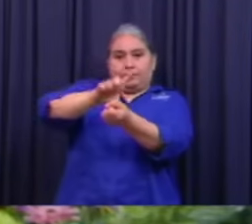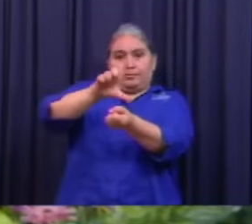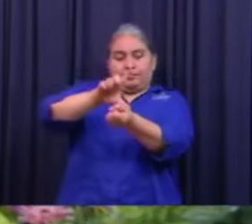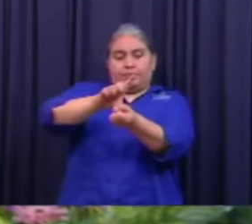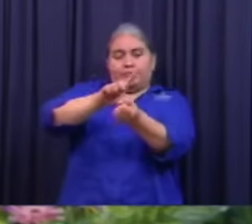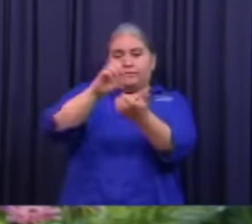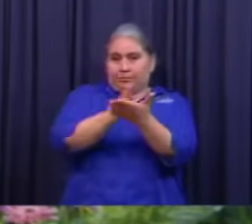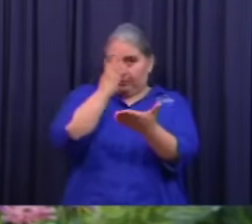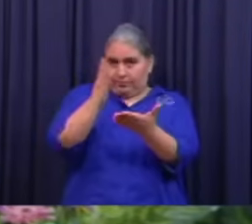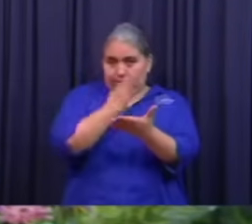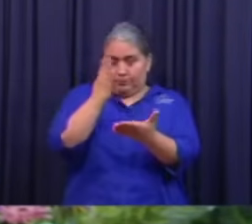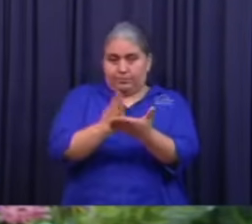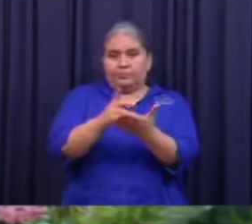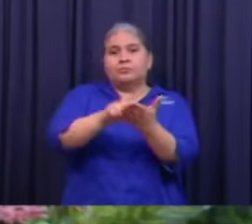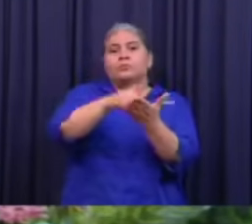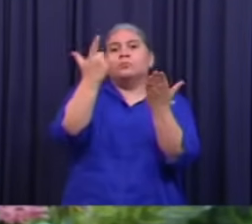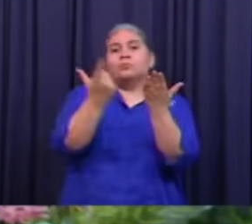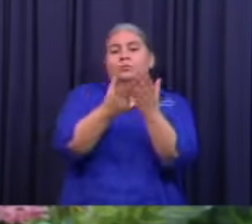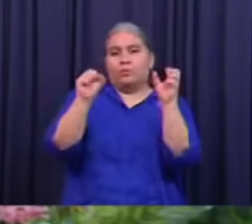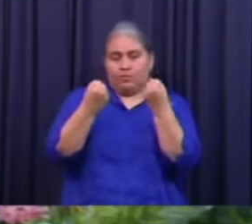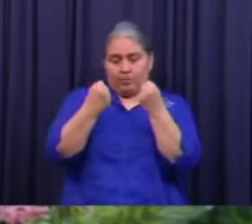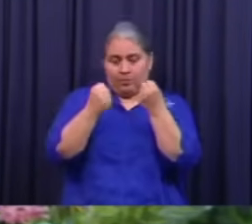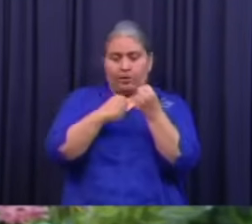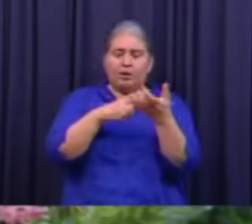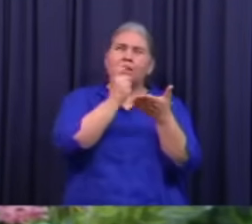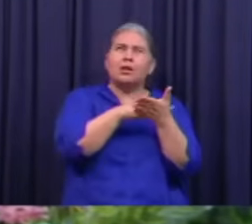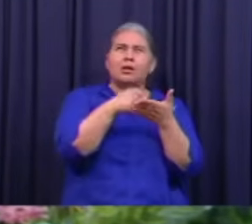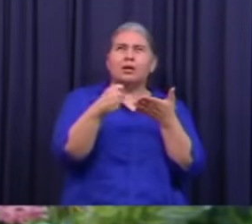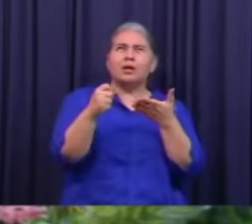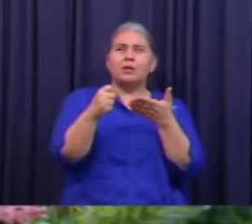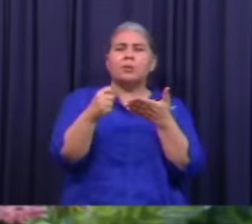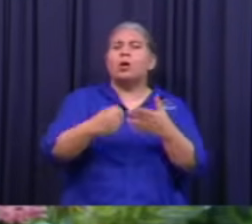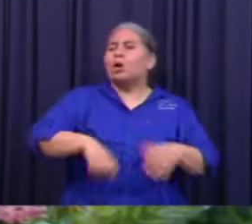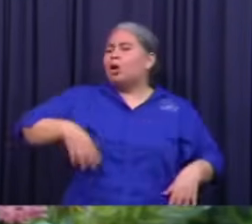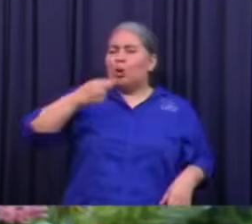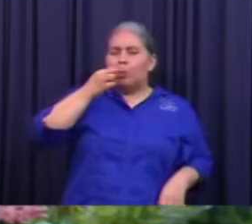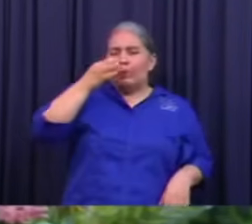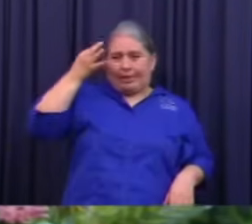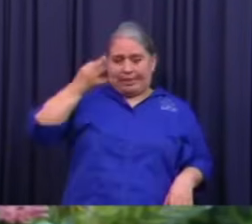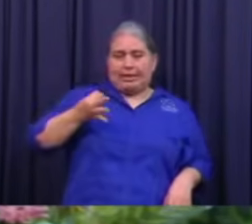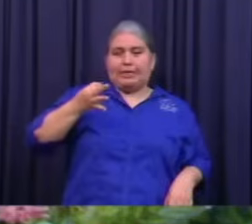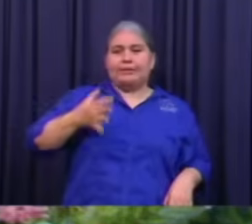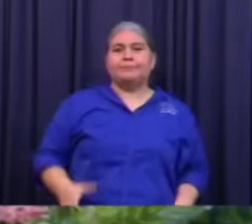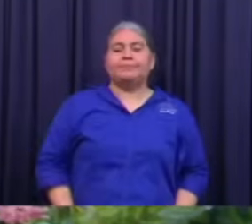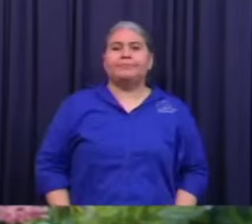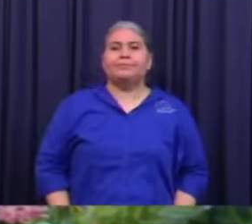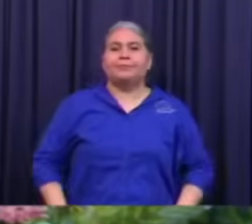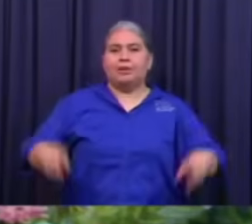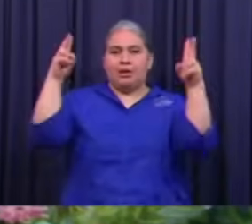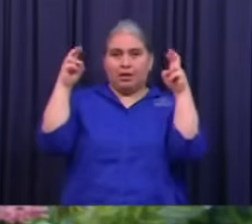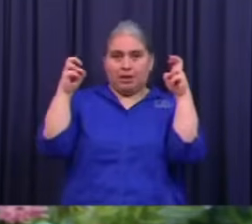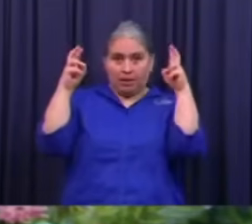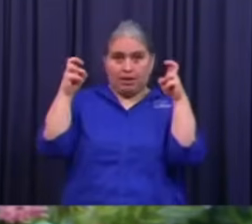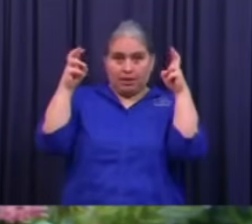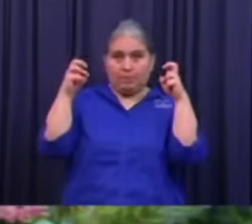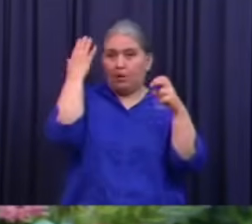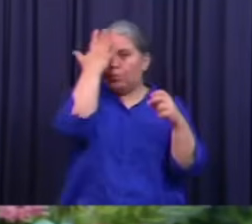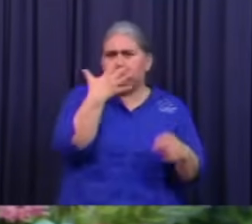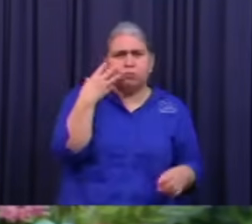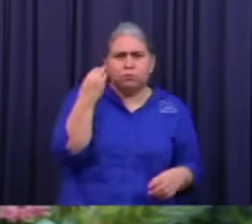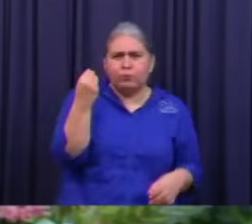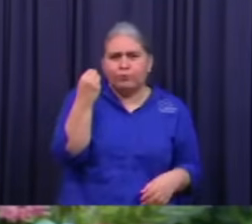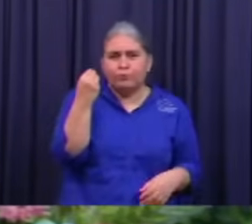verdad eh pero hemos estado conversando acerca de este tema tan hermoso